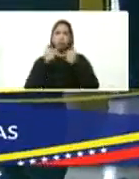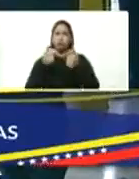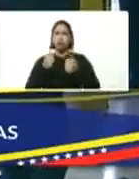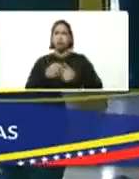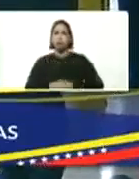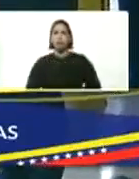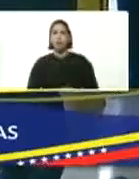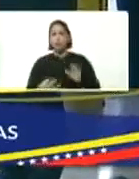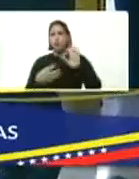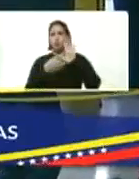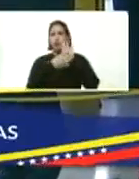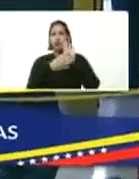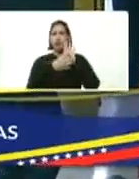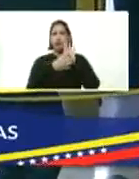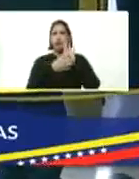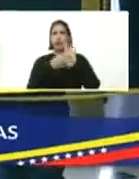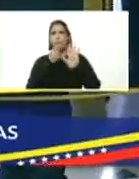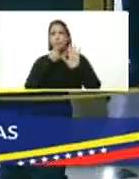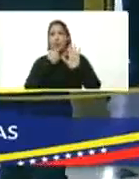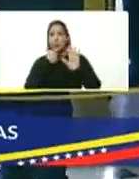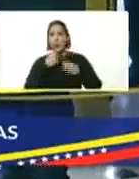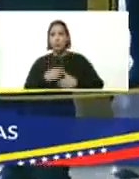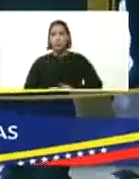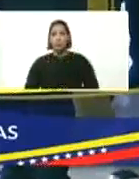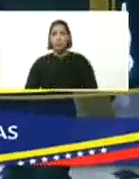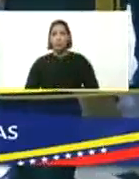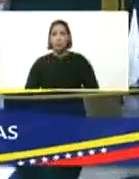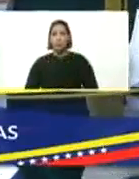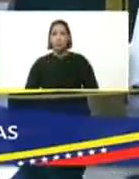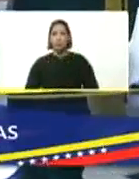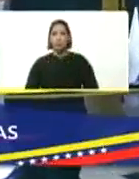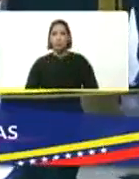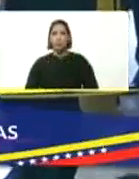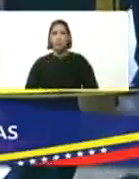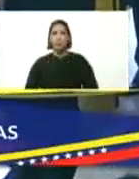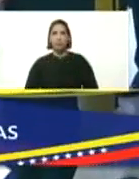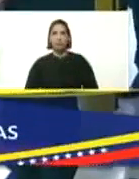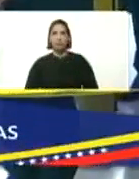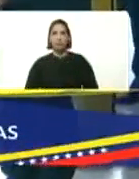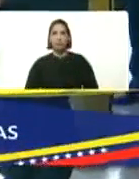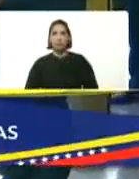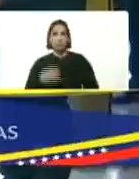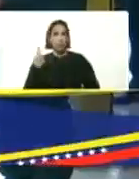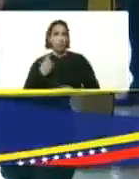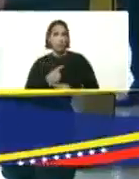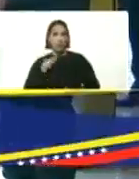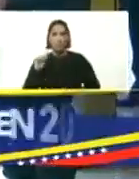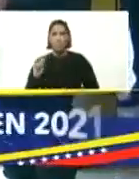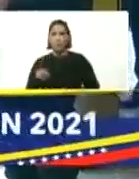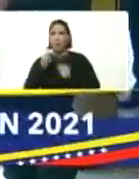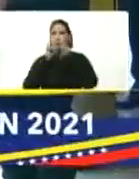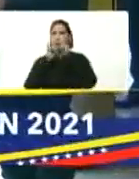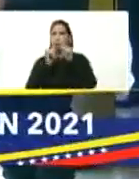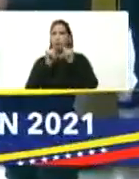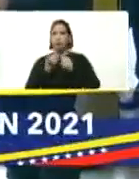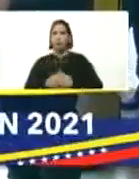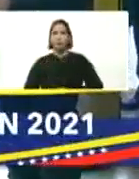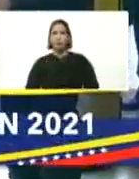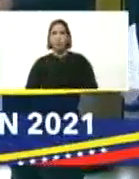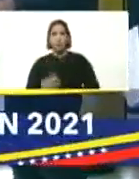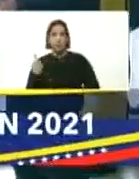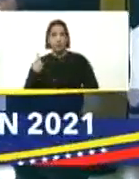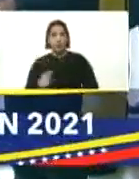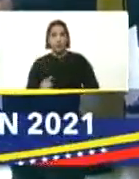logotipo está muy, pero muy hermoso. Y tenemos que dar la primera noticia. Aquí